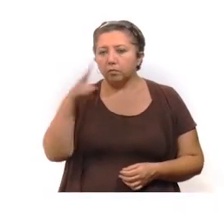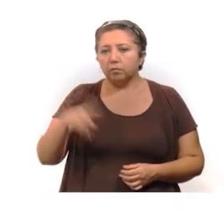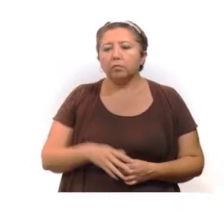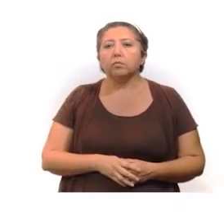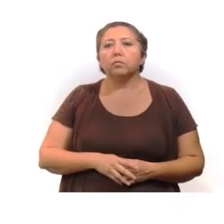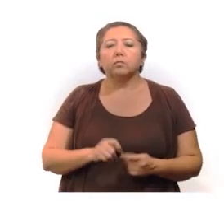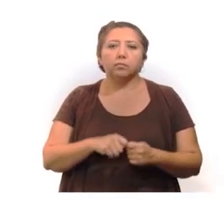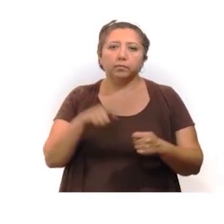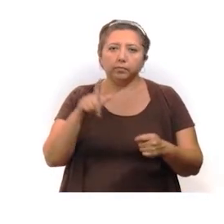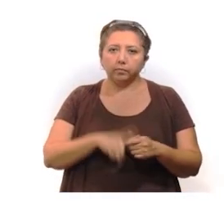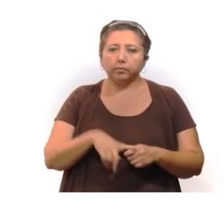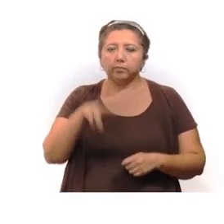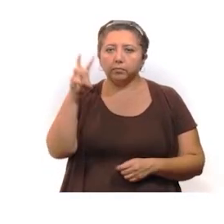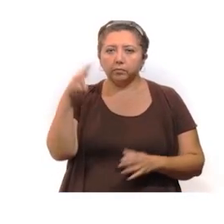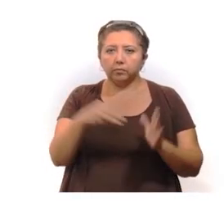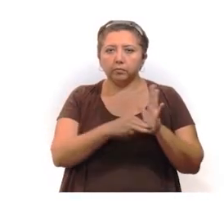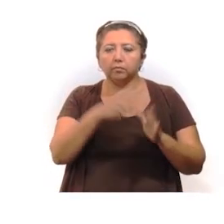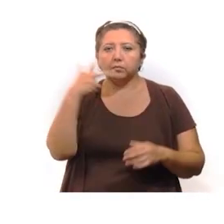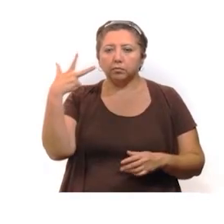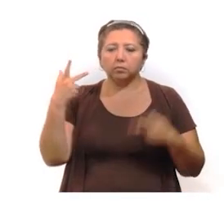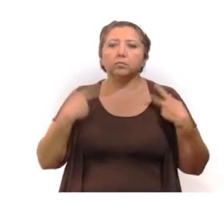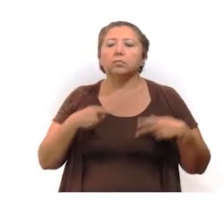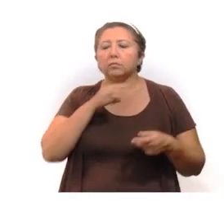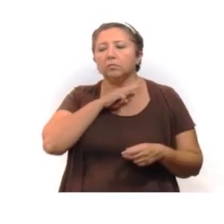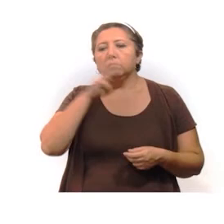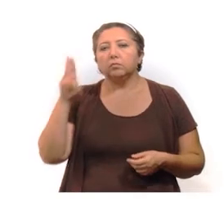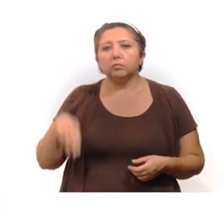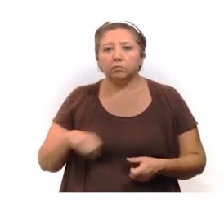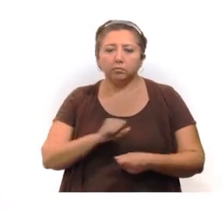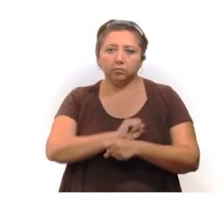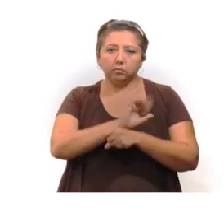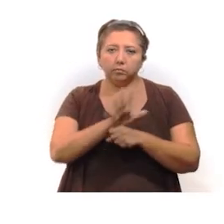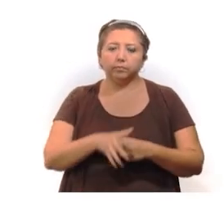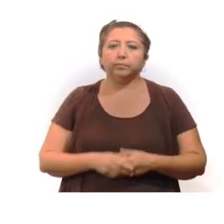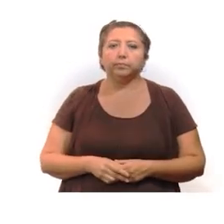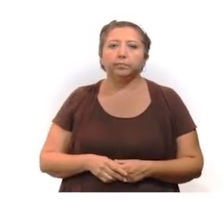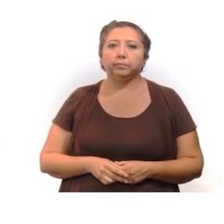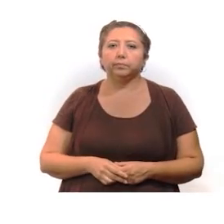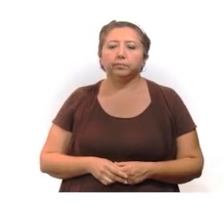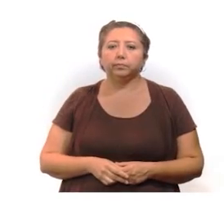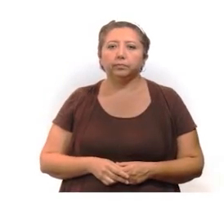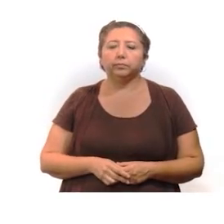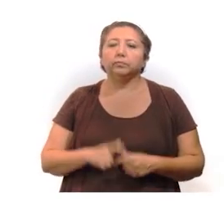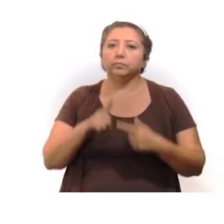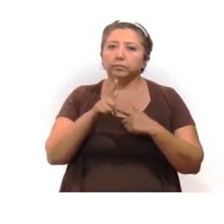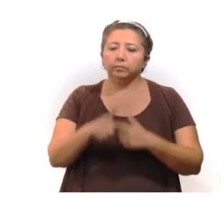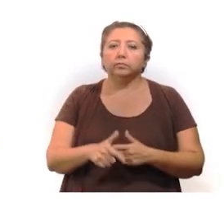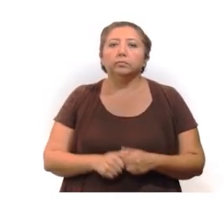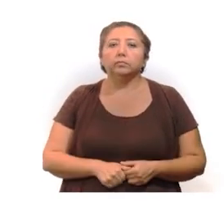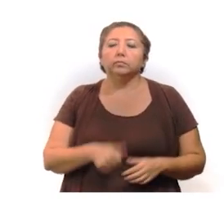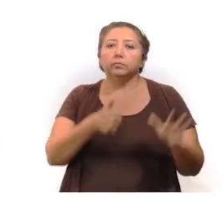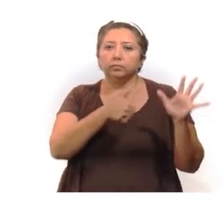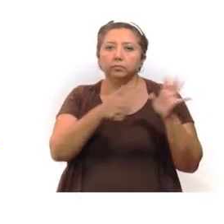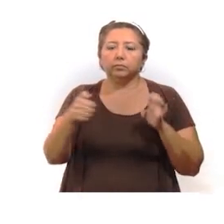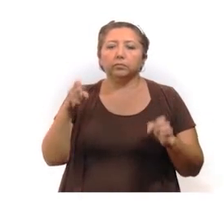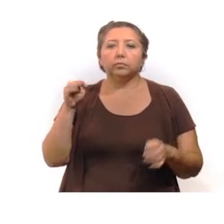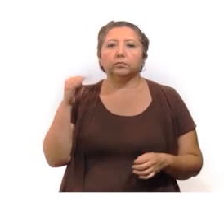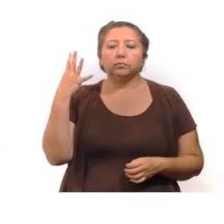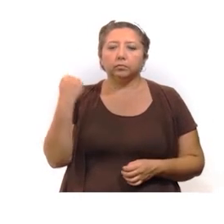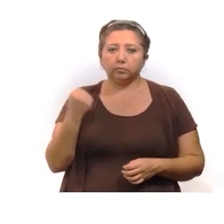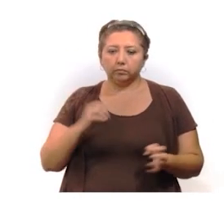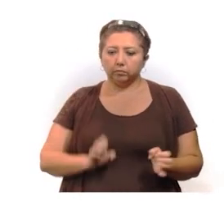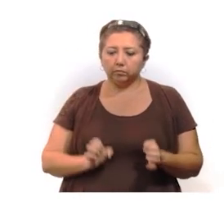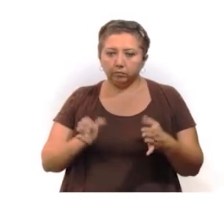En total, son 3,008 las personas fallecidas a causa del coronavirus. De los casos activos, 699